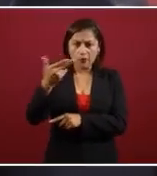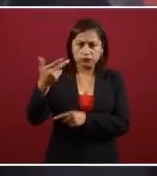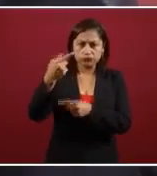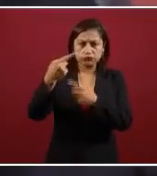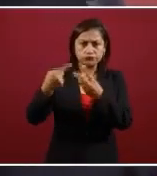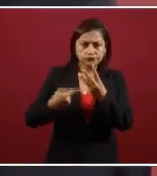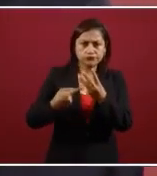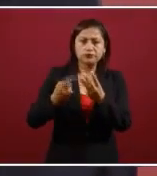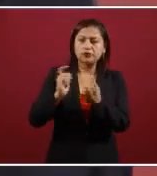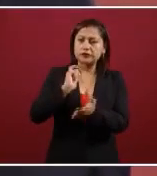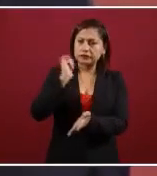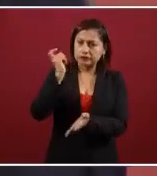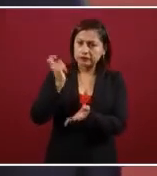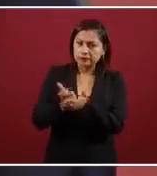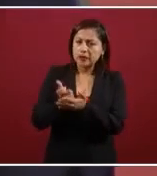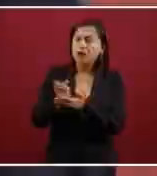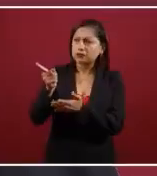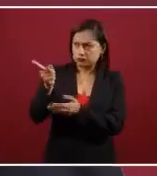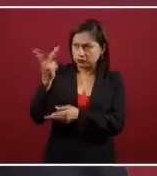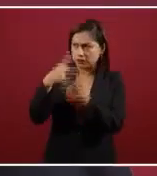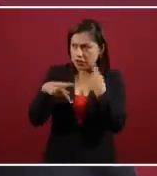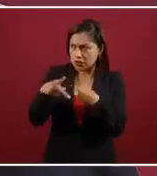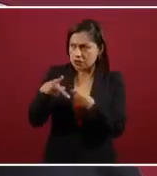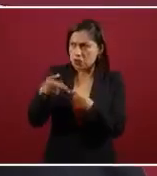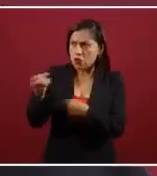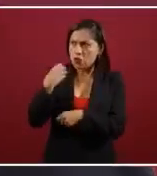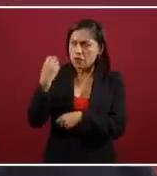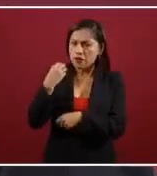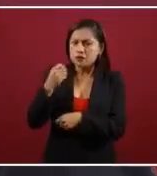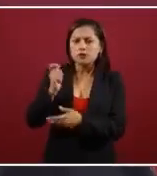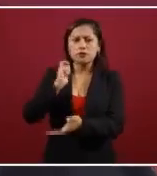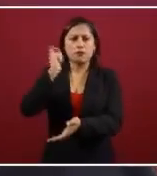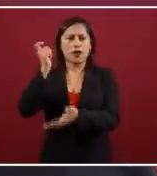les pagaban por venir a